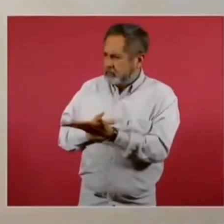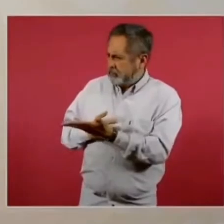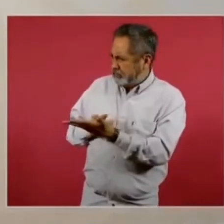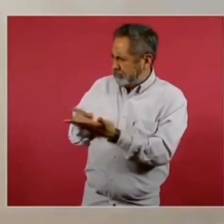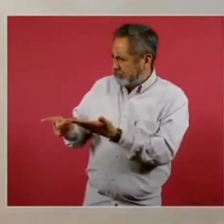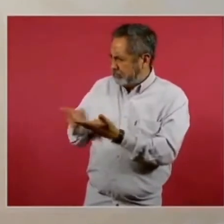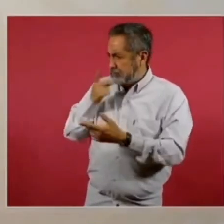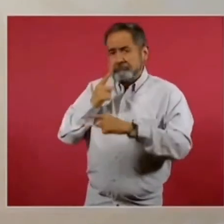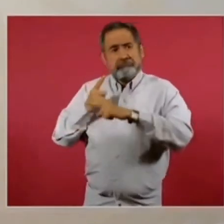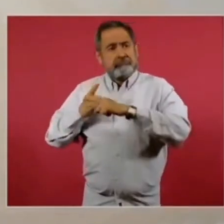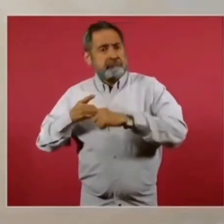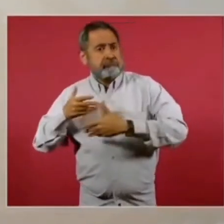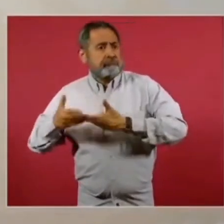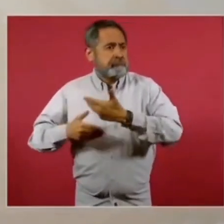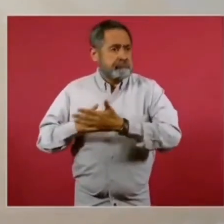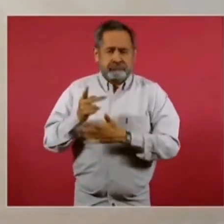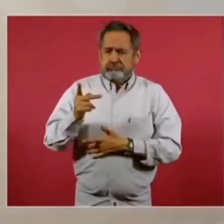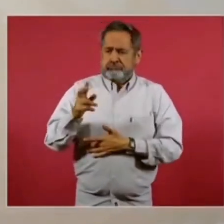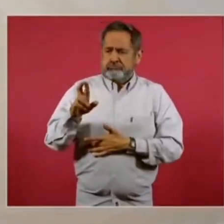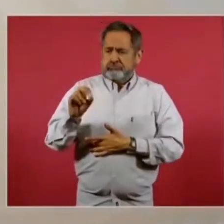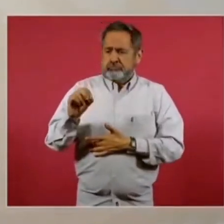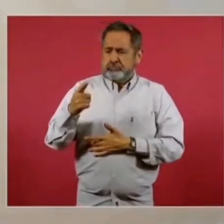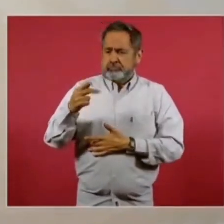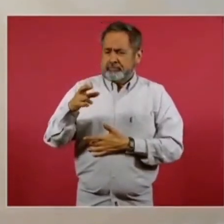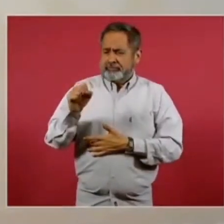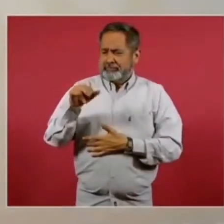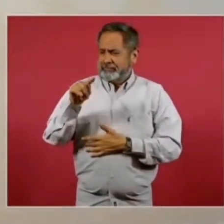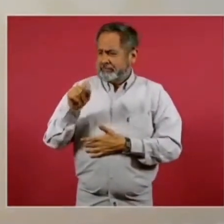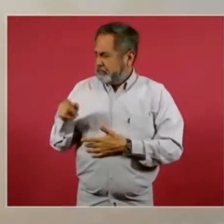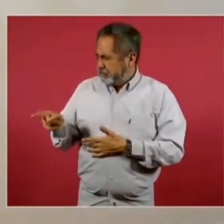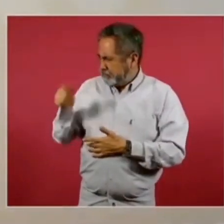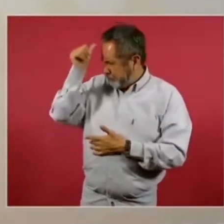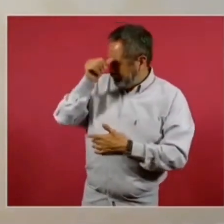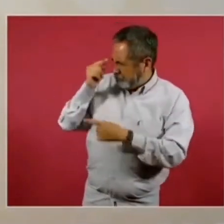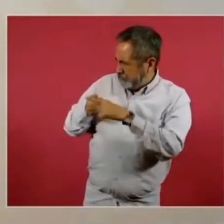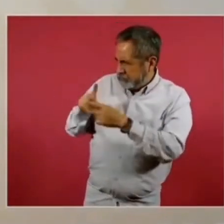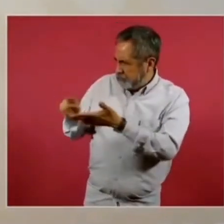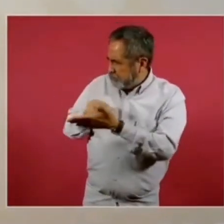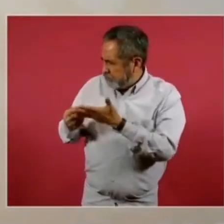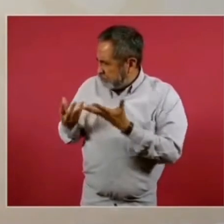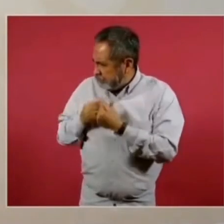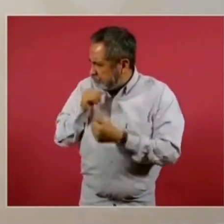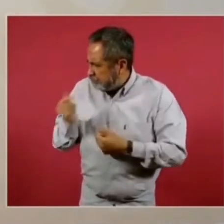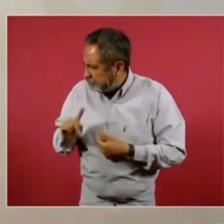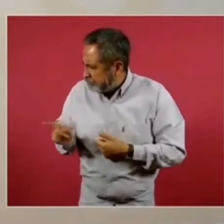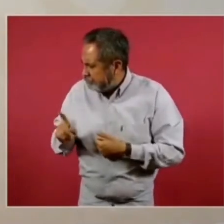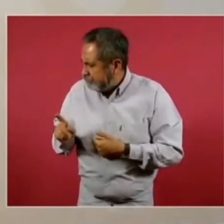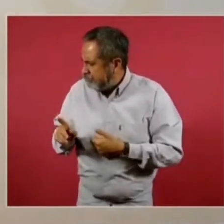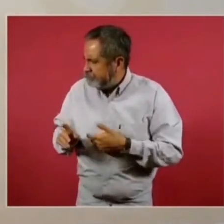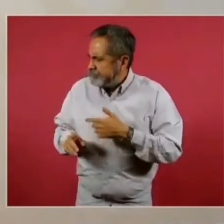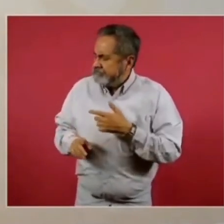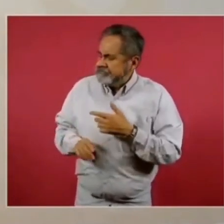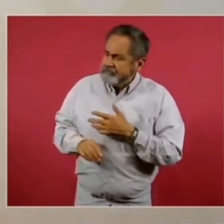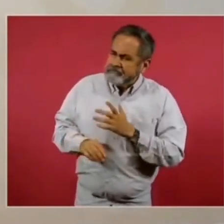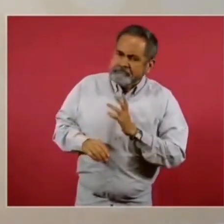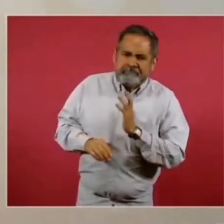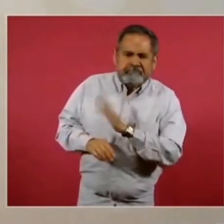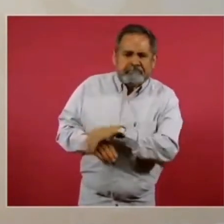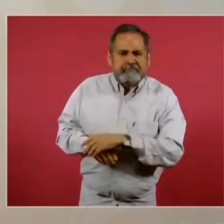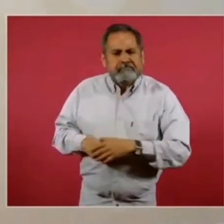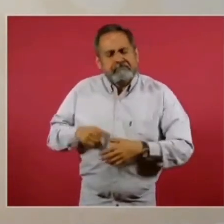carta los sacerdotes progresistas Ya yo la hice